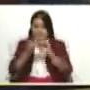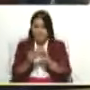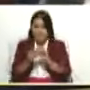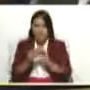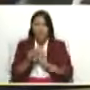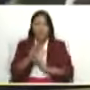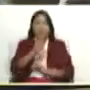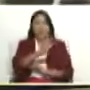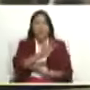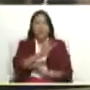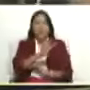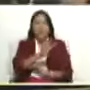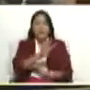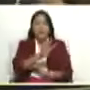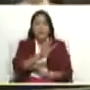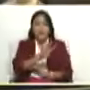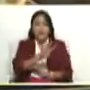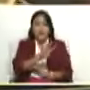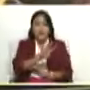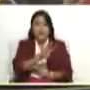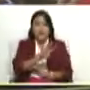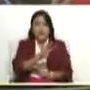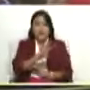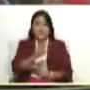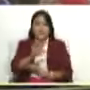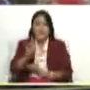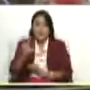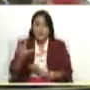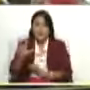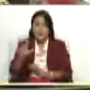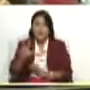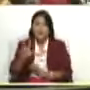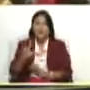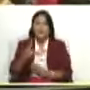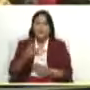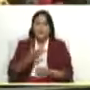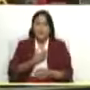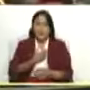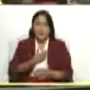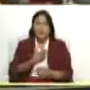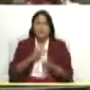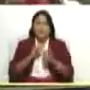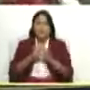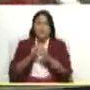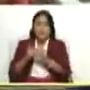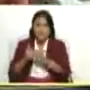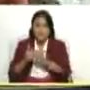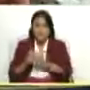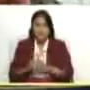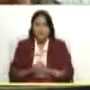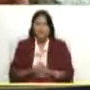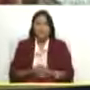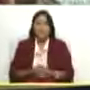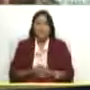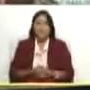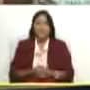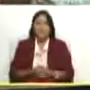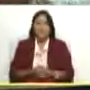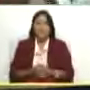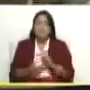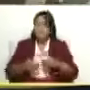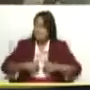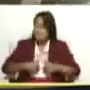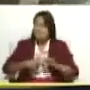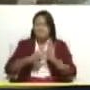lo hemos visto en este escenario 43 atletas de alto rendimiento que lo dieron todo por